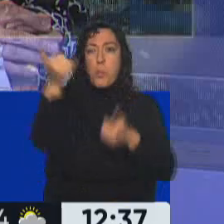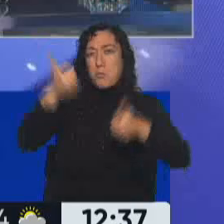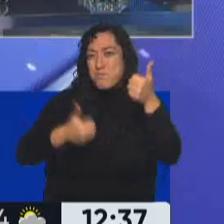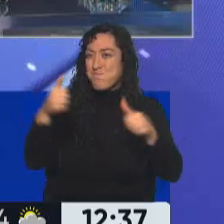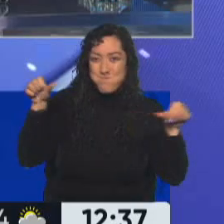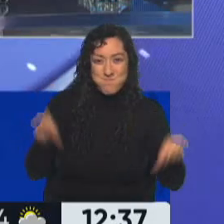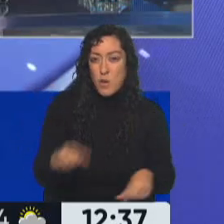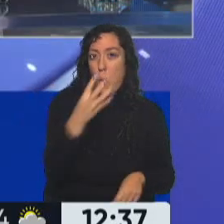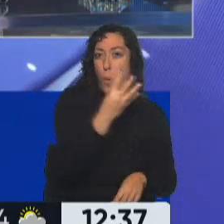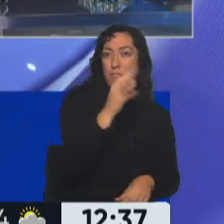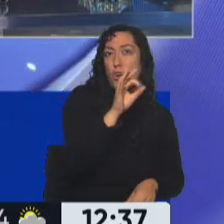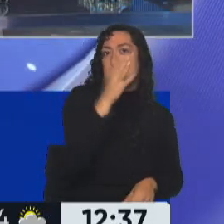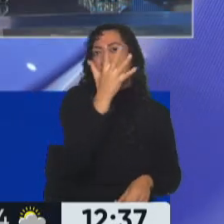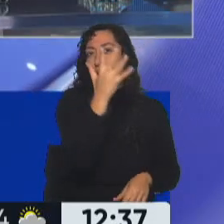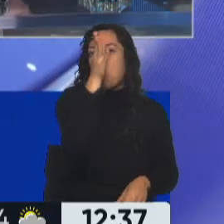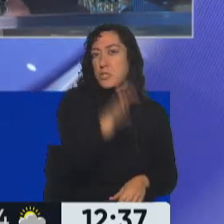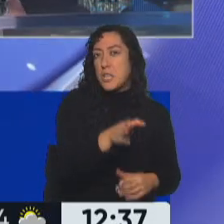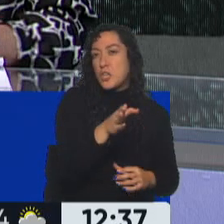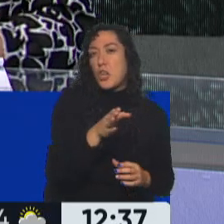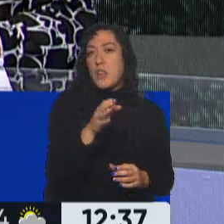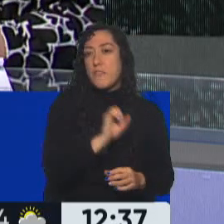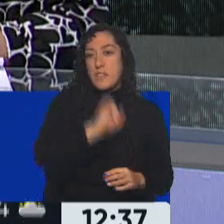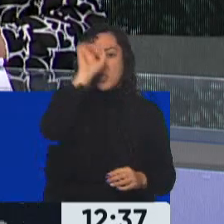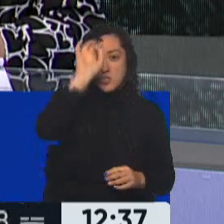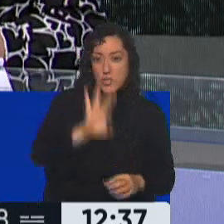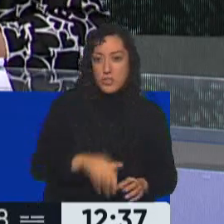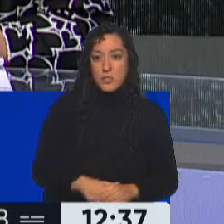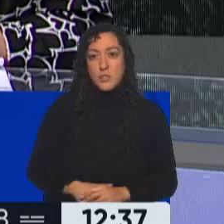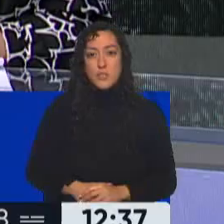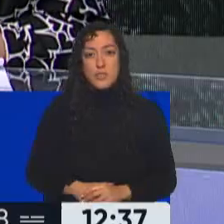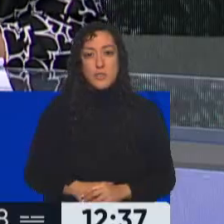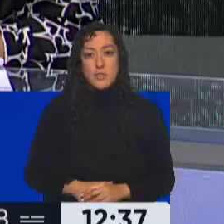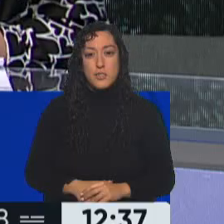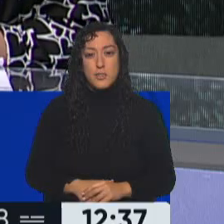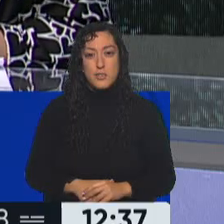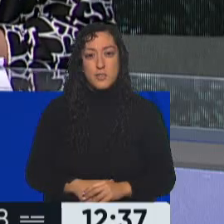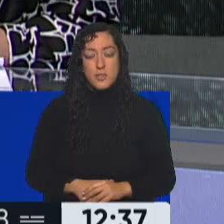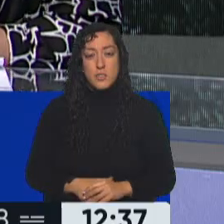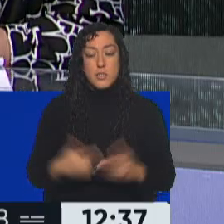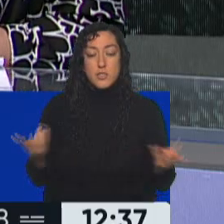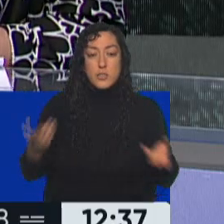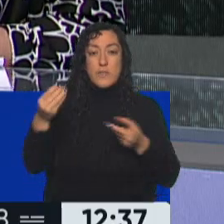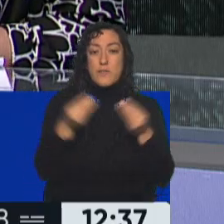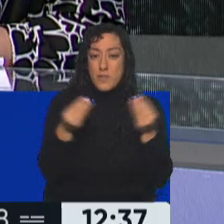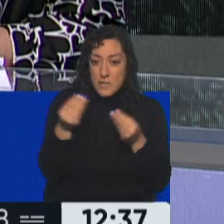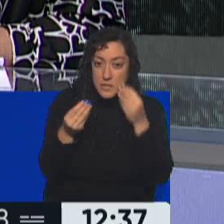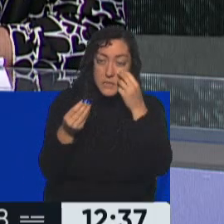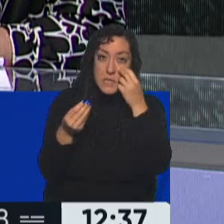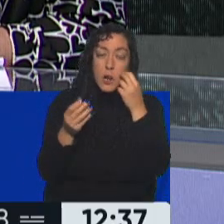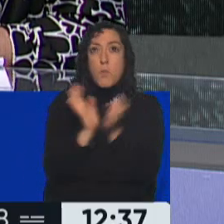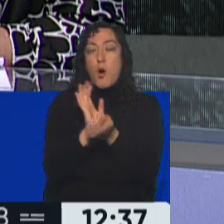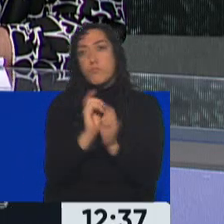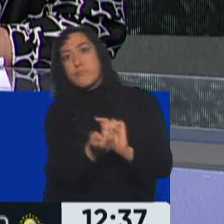4 o 5% de inflación, no ¿Qué 50. tiene que pasar para que tengamos una plaza financiera menos ciclotímica en